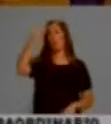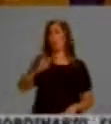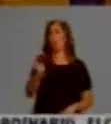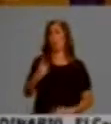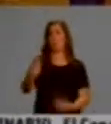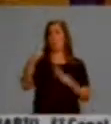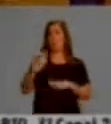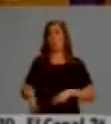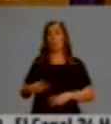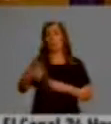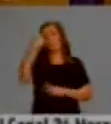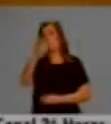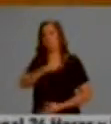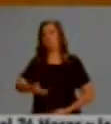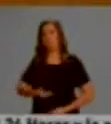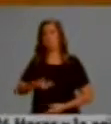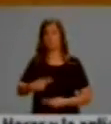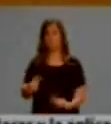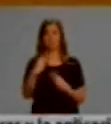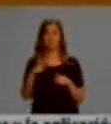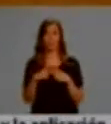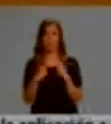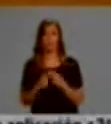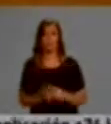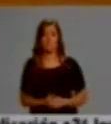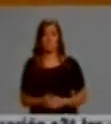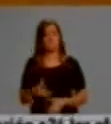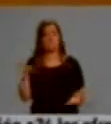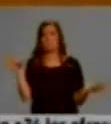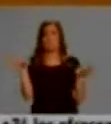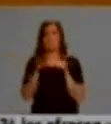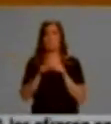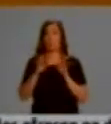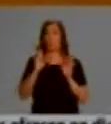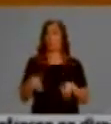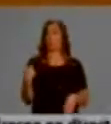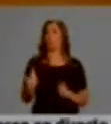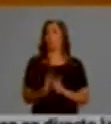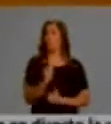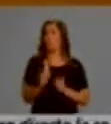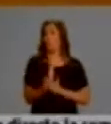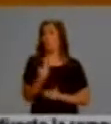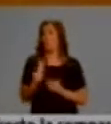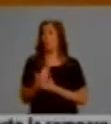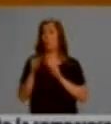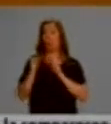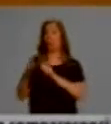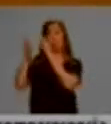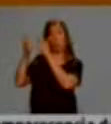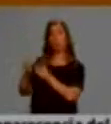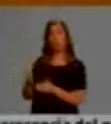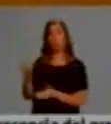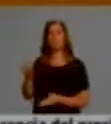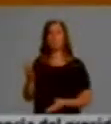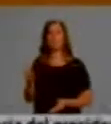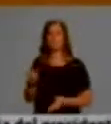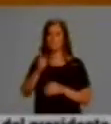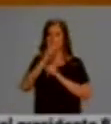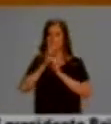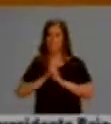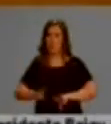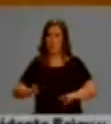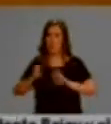esta Cámara y de sus instituciones. En resumen, durante estos últimos días, usted no ha hecho sino